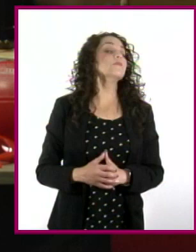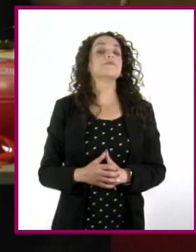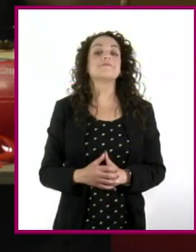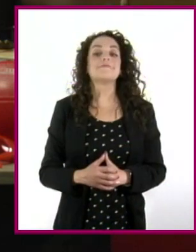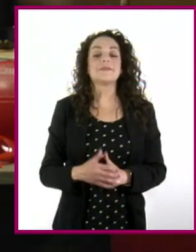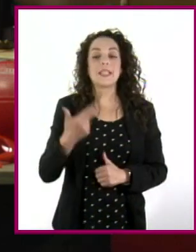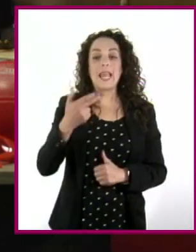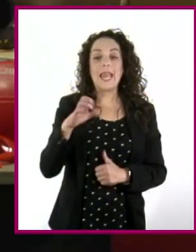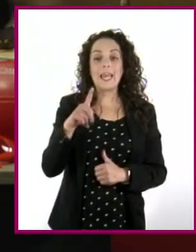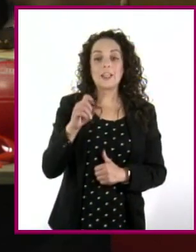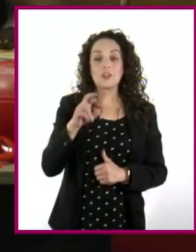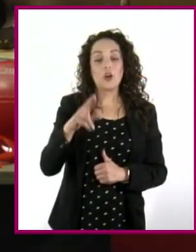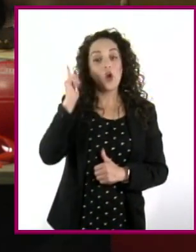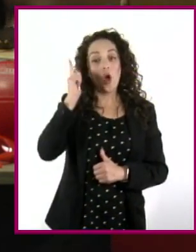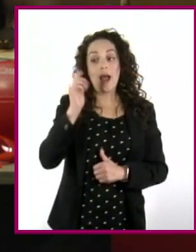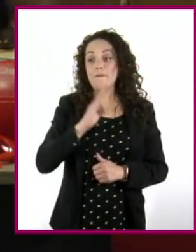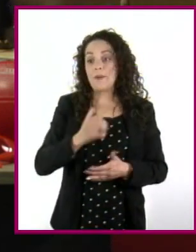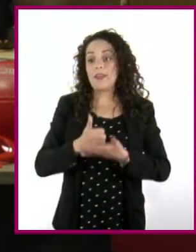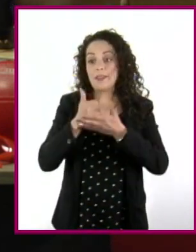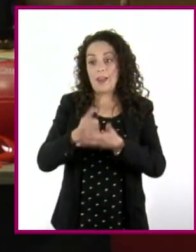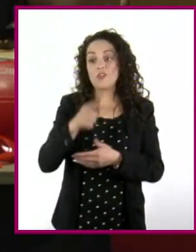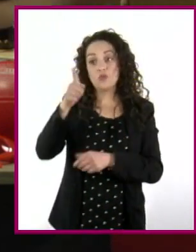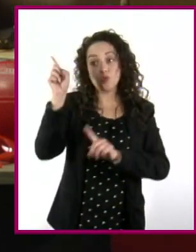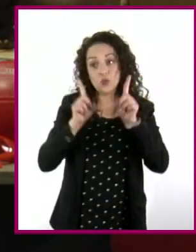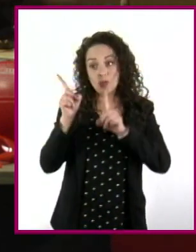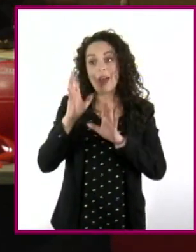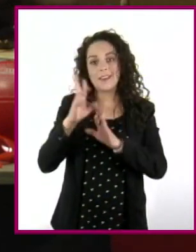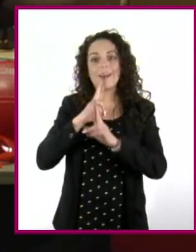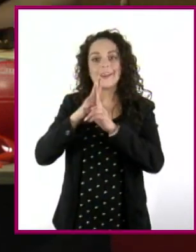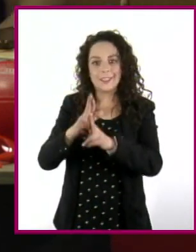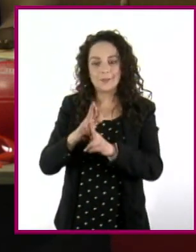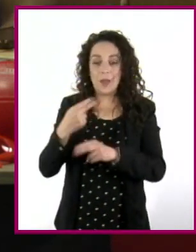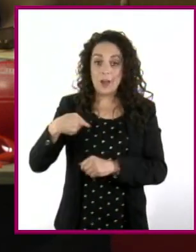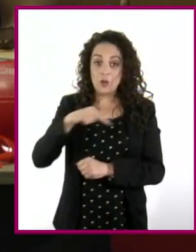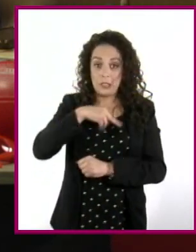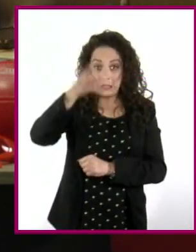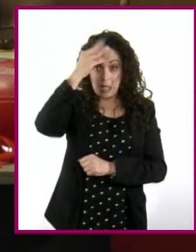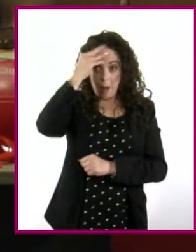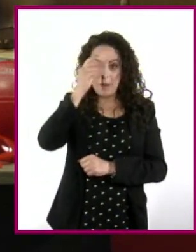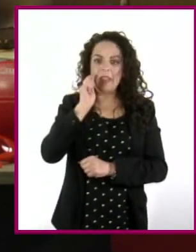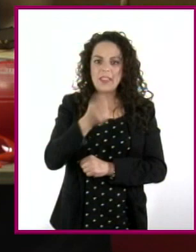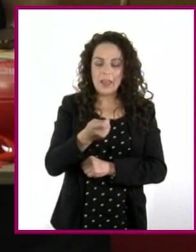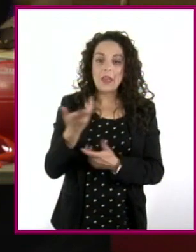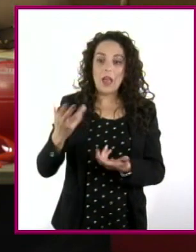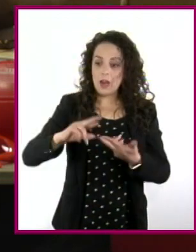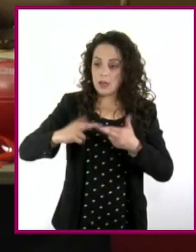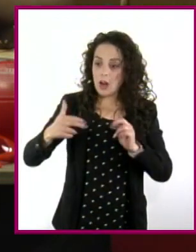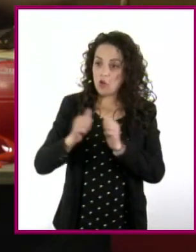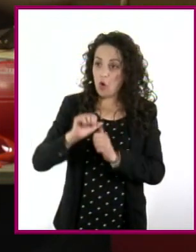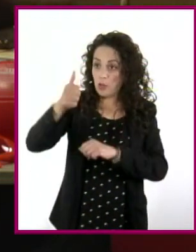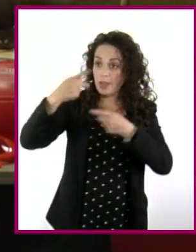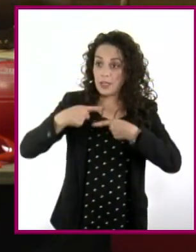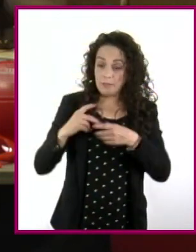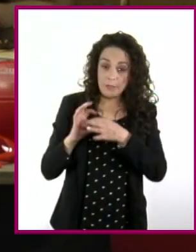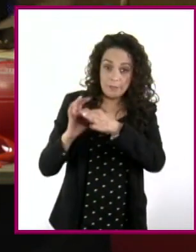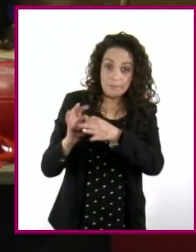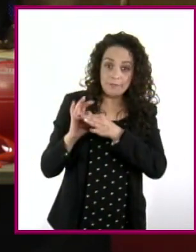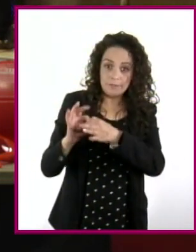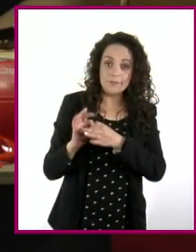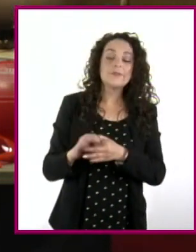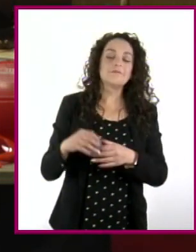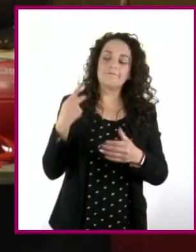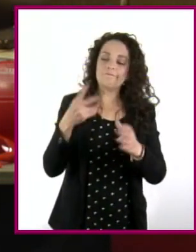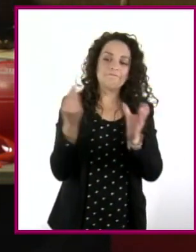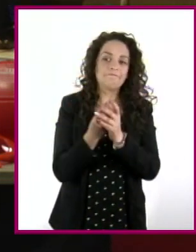Estimado Héctor, esperamos haberte ayudado a resolver tu duda. Nosotros aprendimos que las relaciones interpersonales son la base de nuestra condición